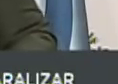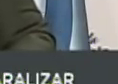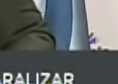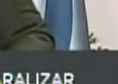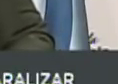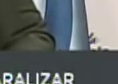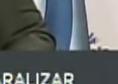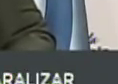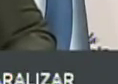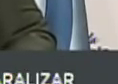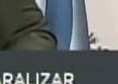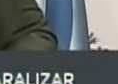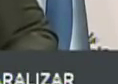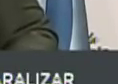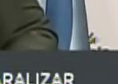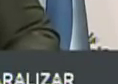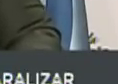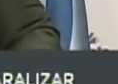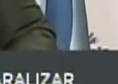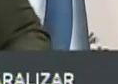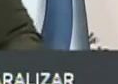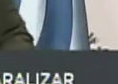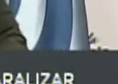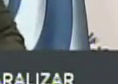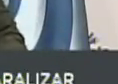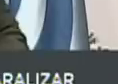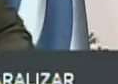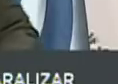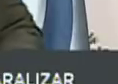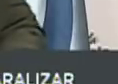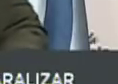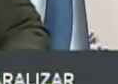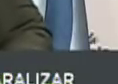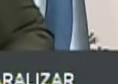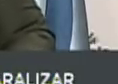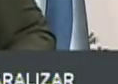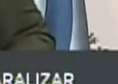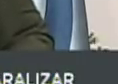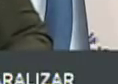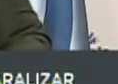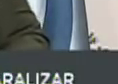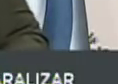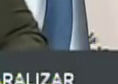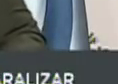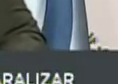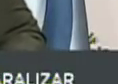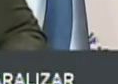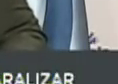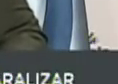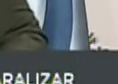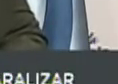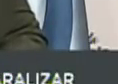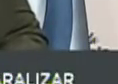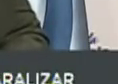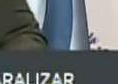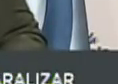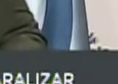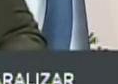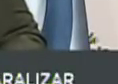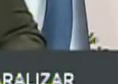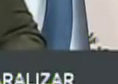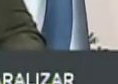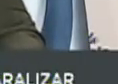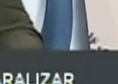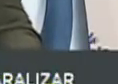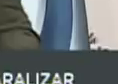recabando se realizarán algunas órdenes de allanamiento etcétera para lograr